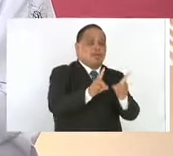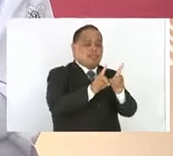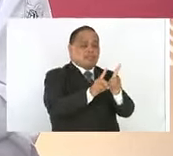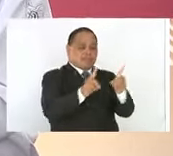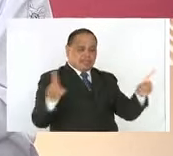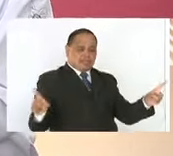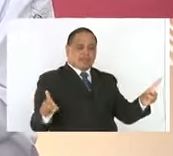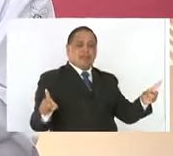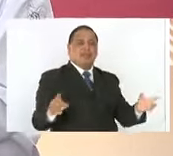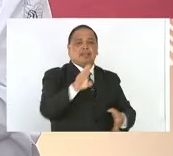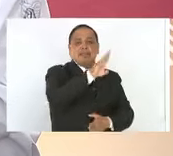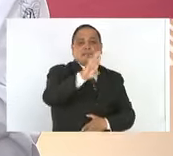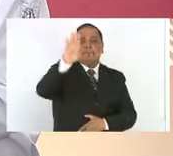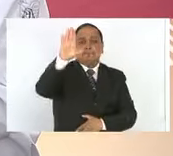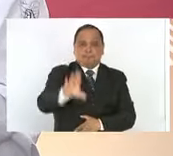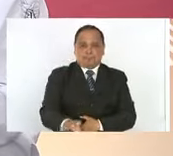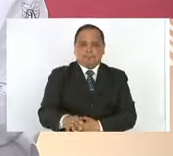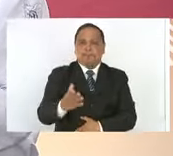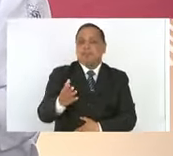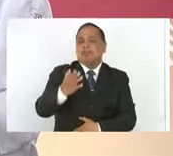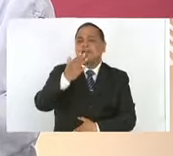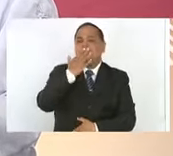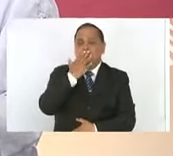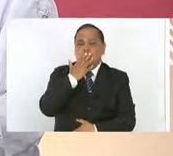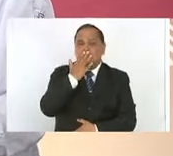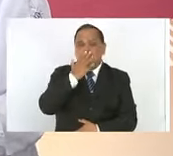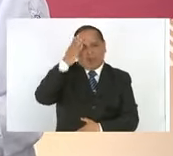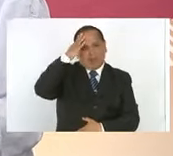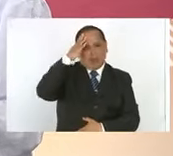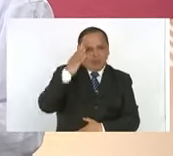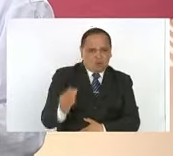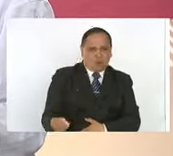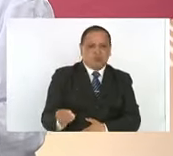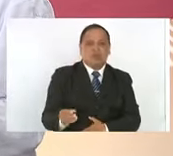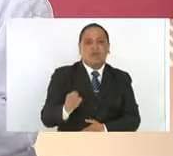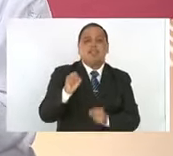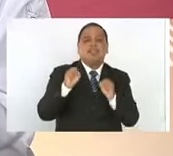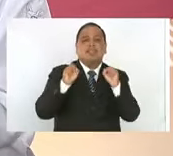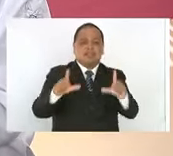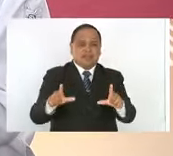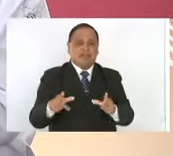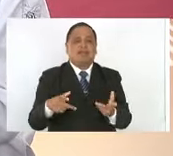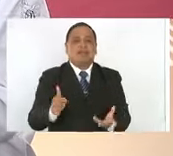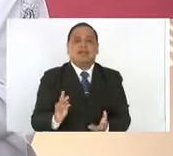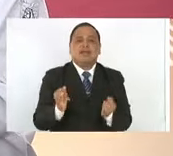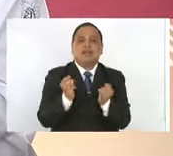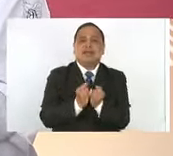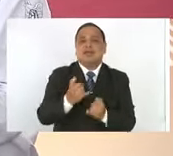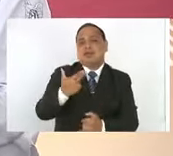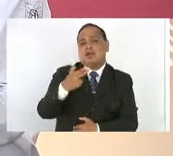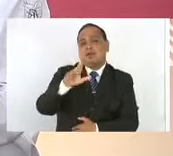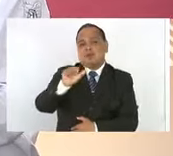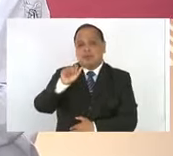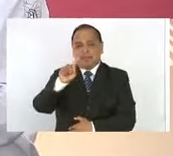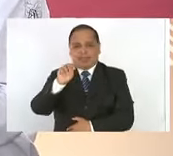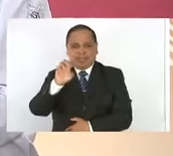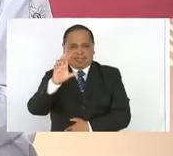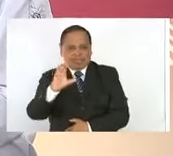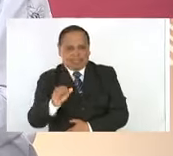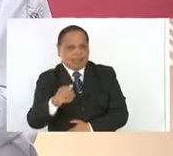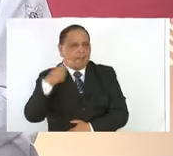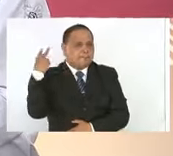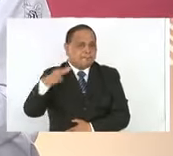California Sur, en Cananea, en Sonora, en Tlaxcala, en Colima, en Tierra Caliente, en Michoacán, en la Huasteca Alta de Veracruz y